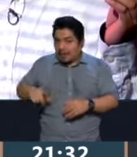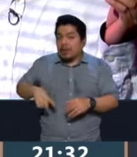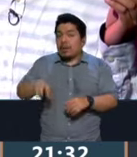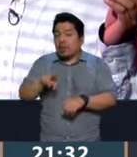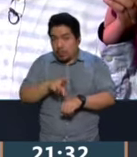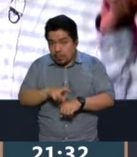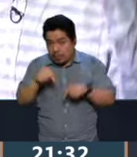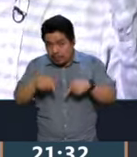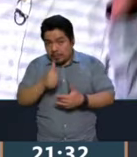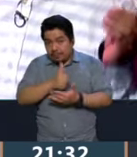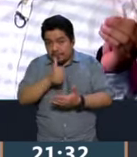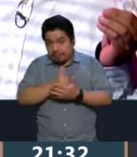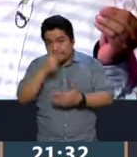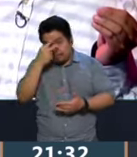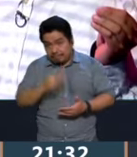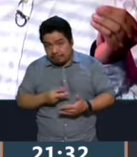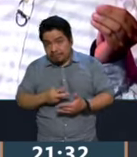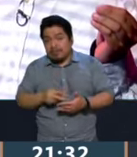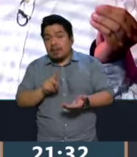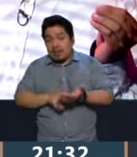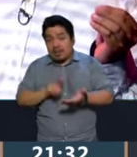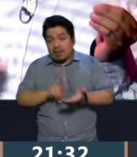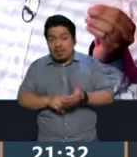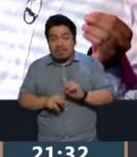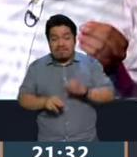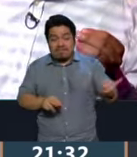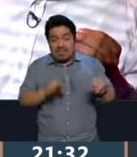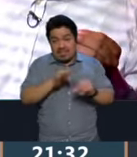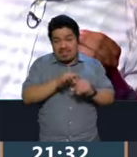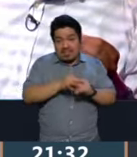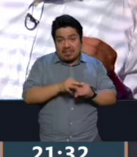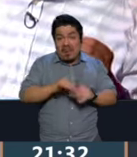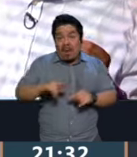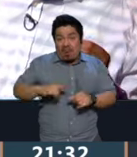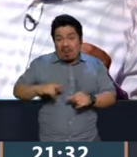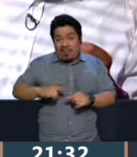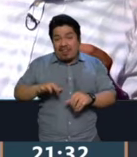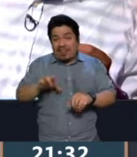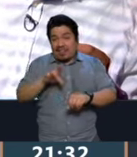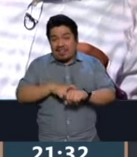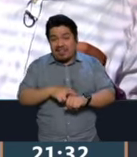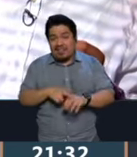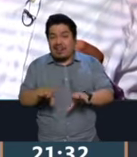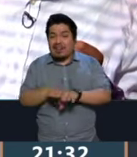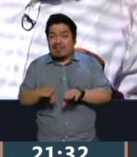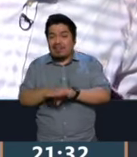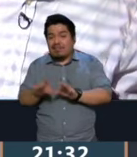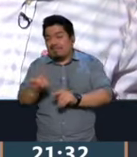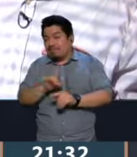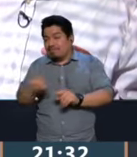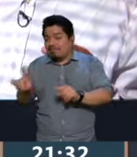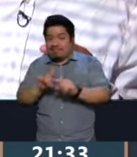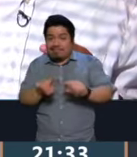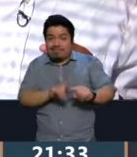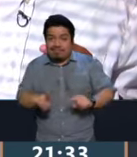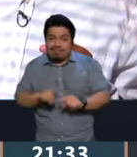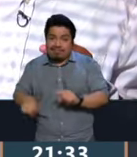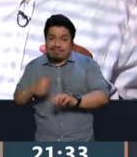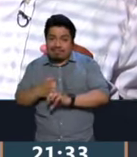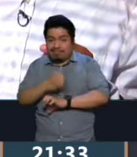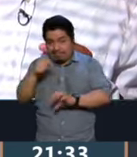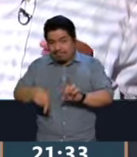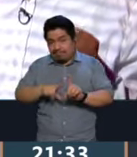ciudad 6 años con un voto mayoritario de la izquierda, gobernó de una manera como gobierna la derecha en varios estados de